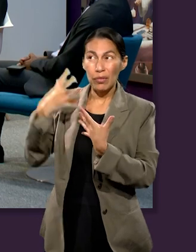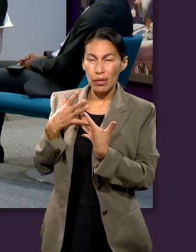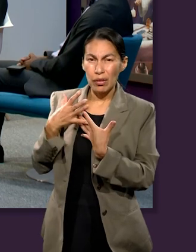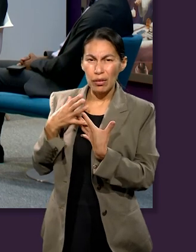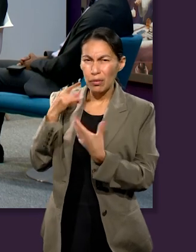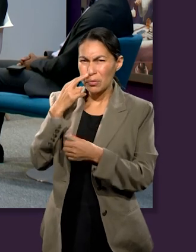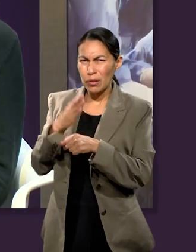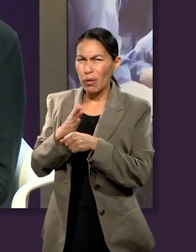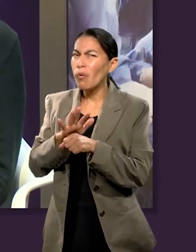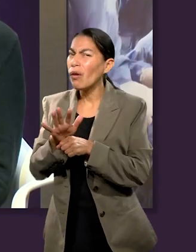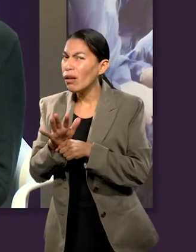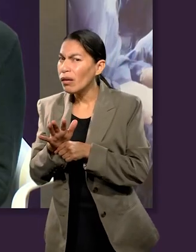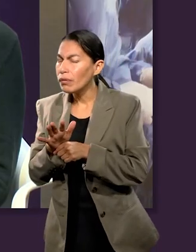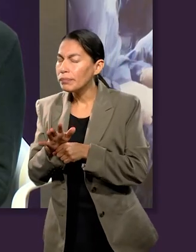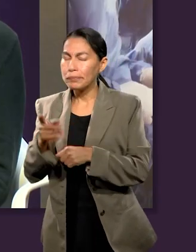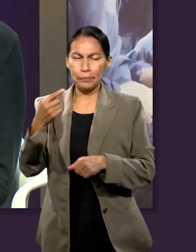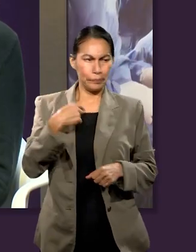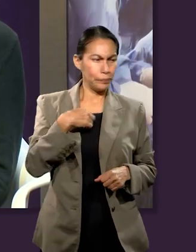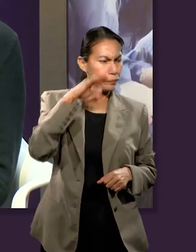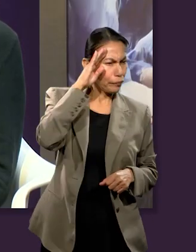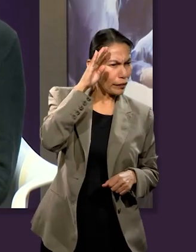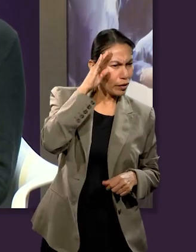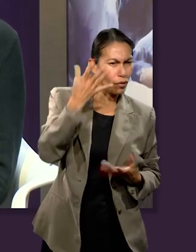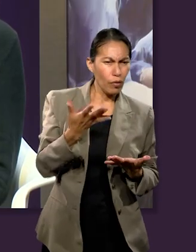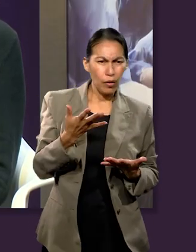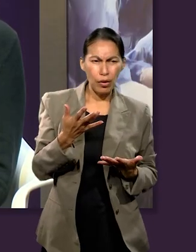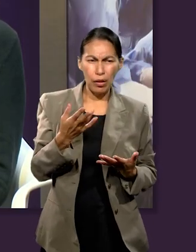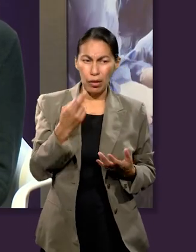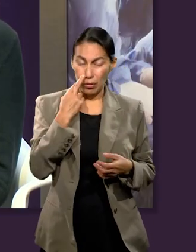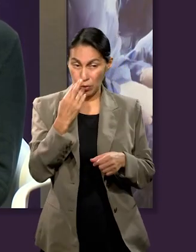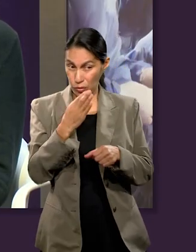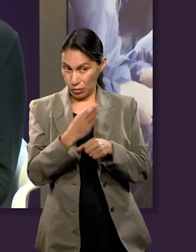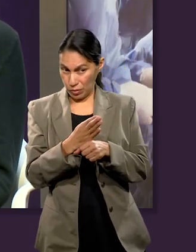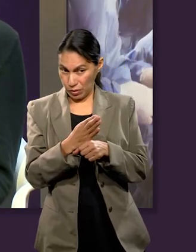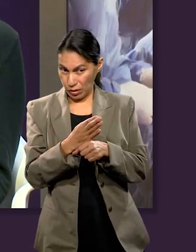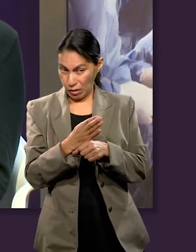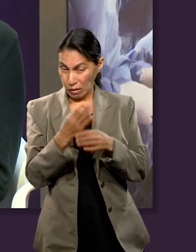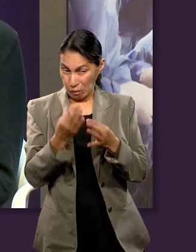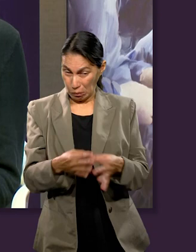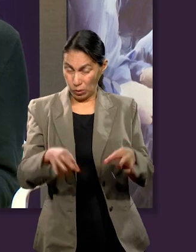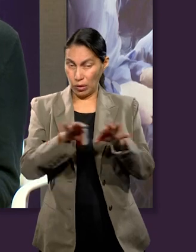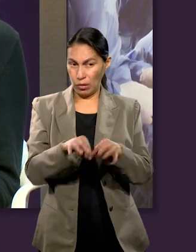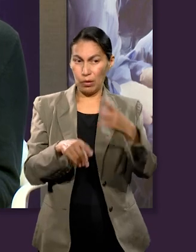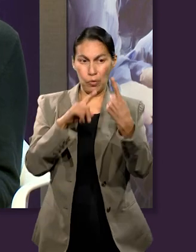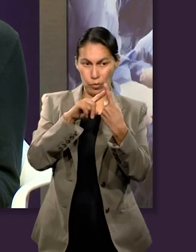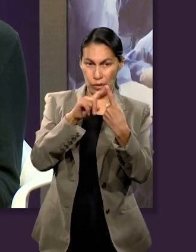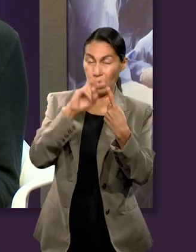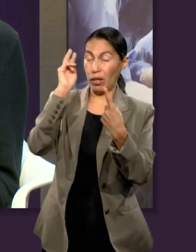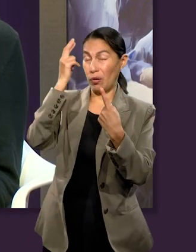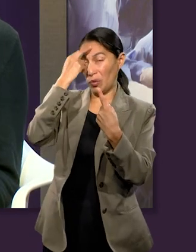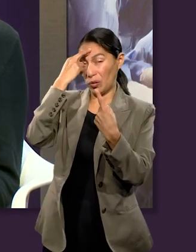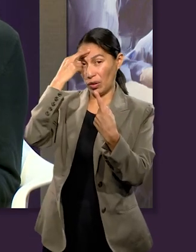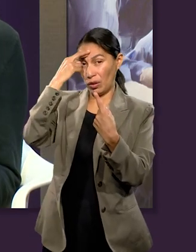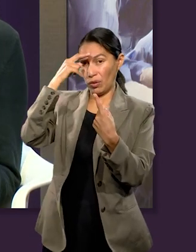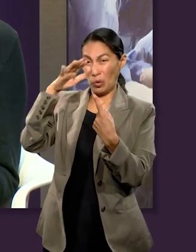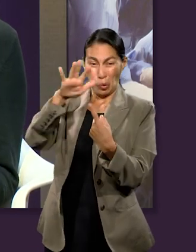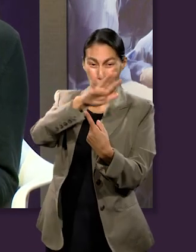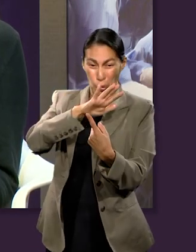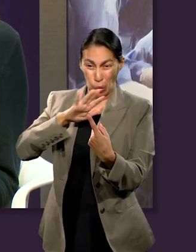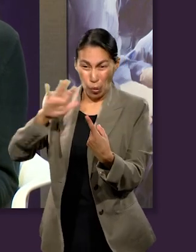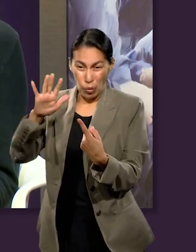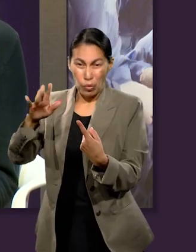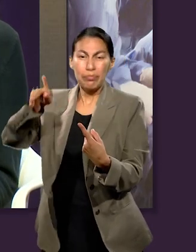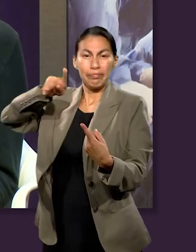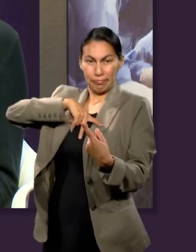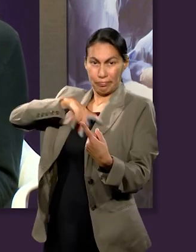Pues yo creo que una de las responsabilidades más importantes aparte de reconocer que todo lo que tenemos es de Dios es también pues